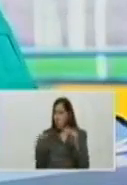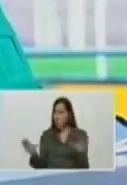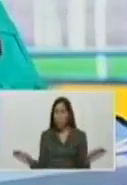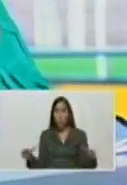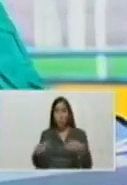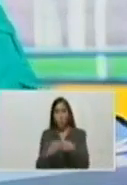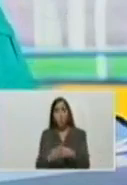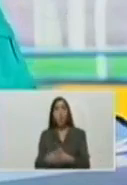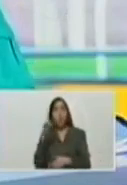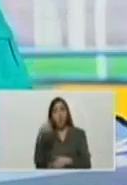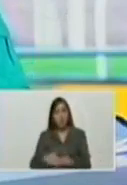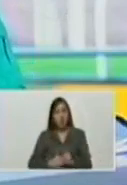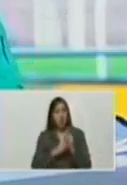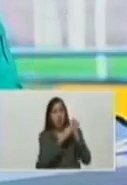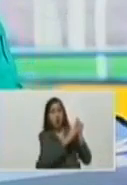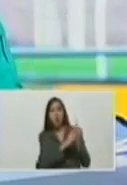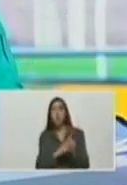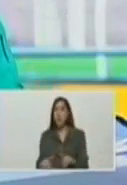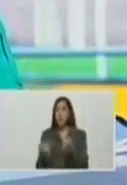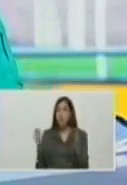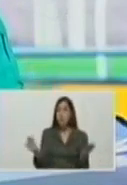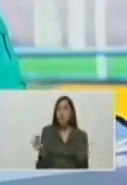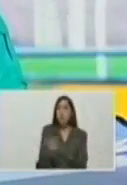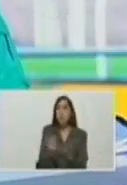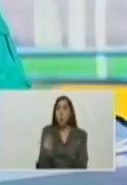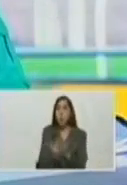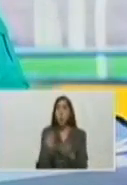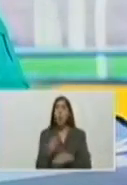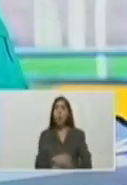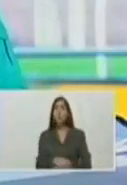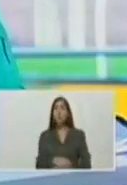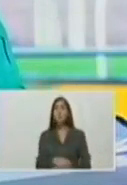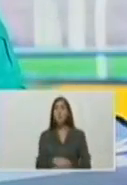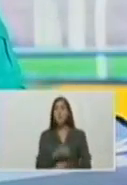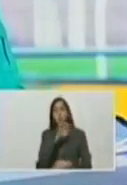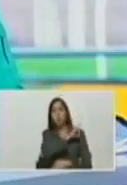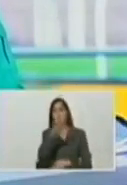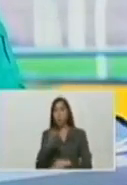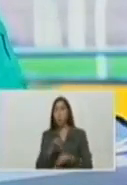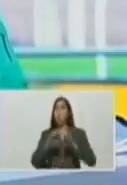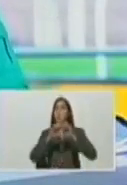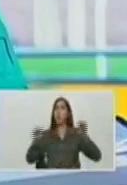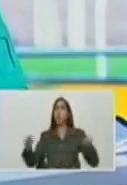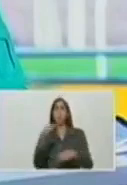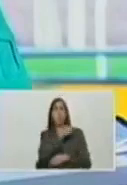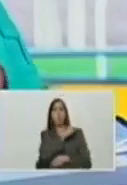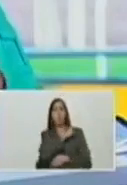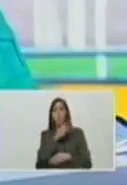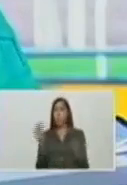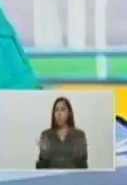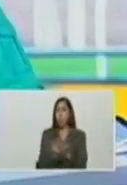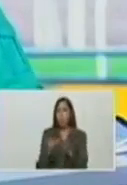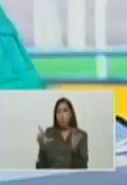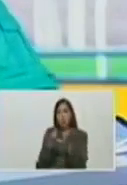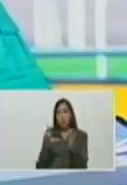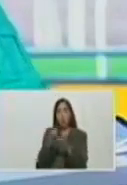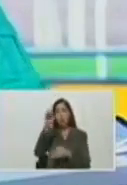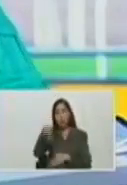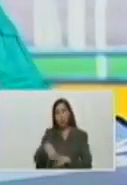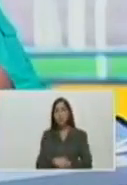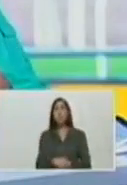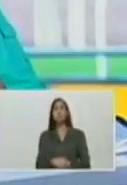jefas y jefes de zonas educativas, a todos los directores y directoras de escuelas, liceos, colegios, y de